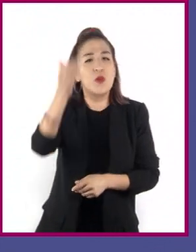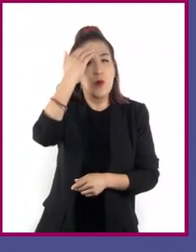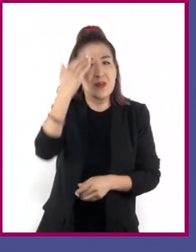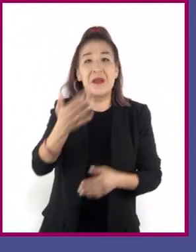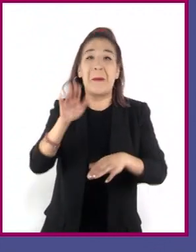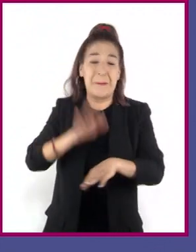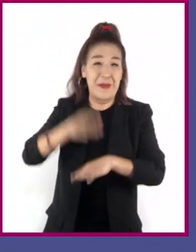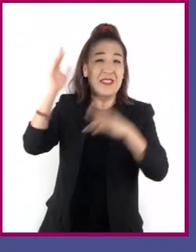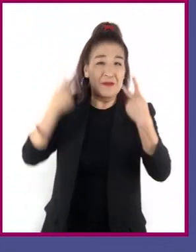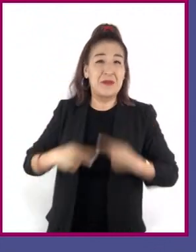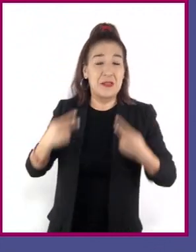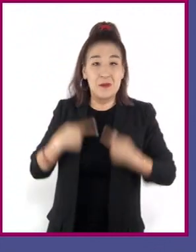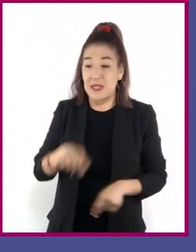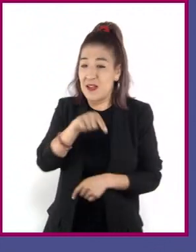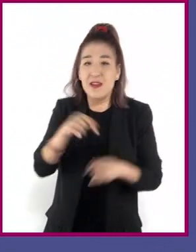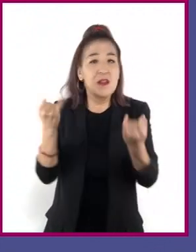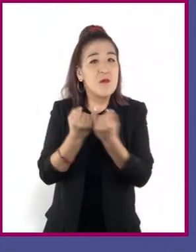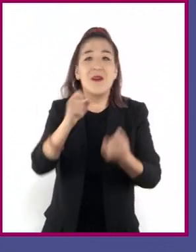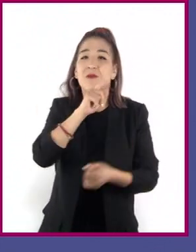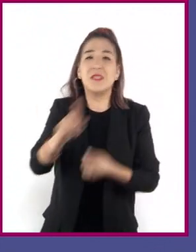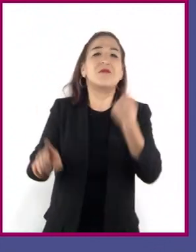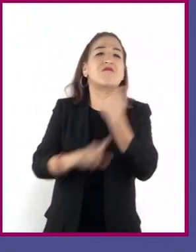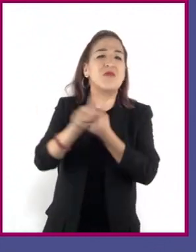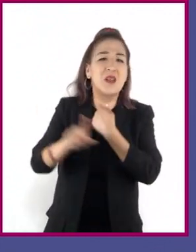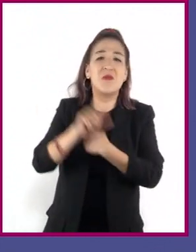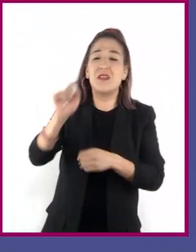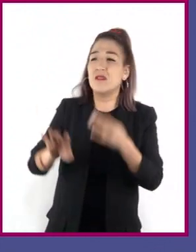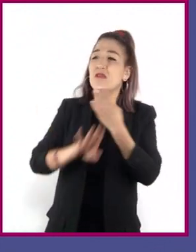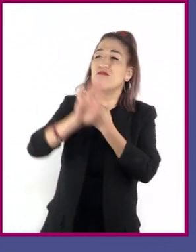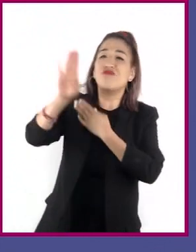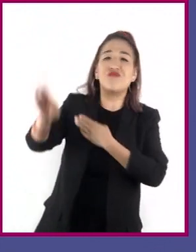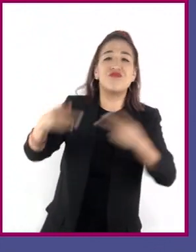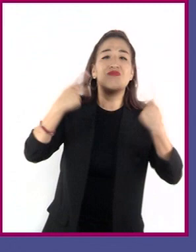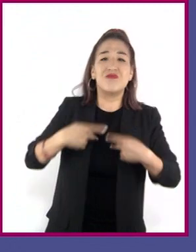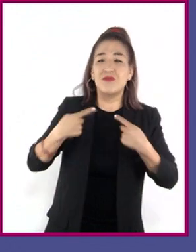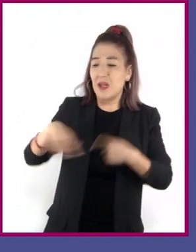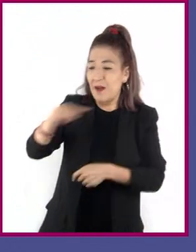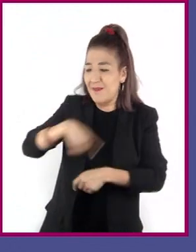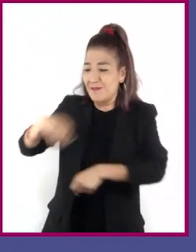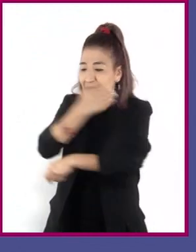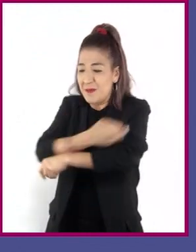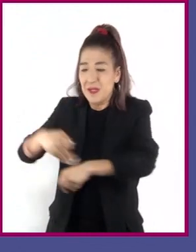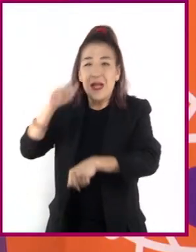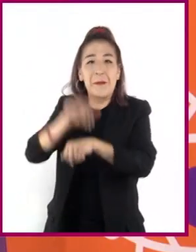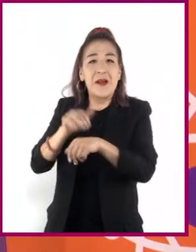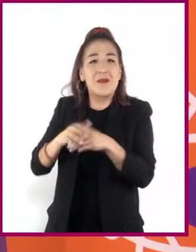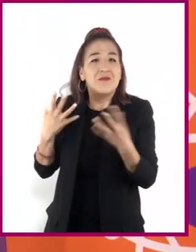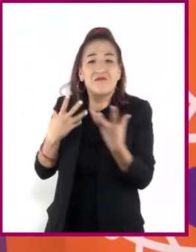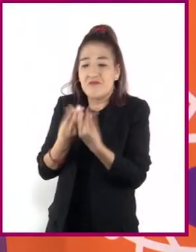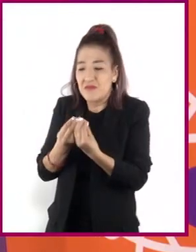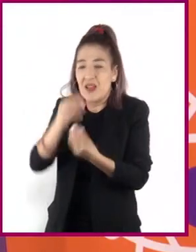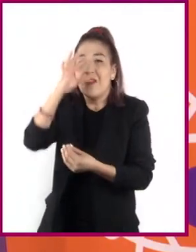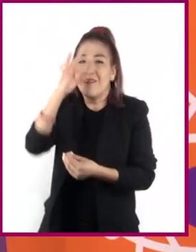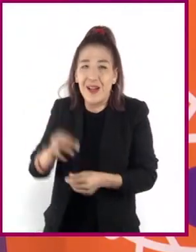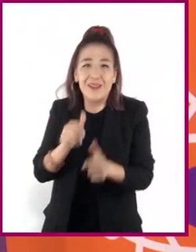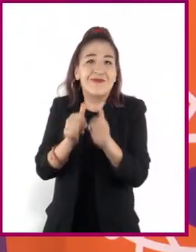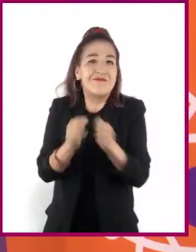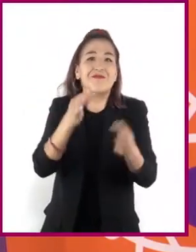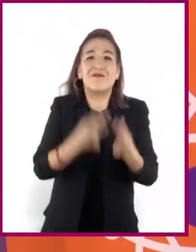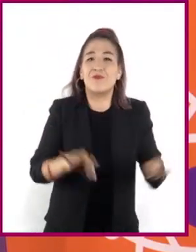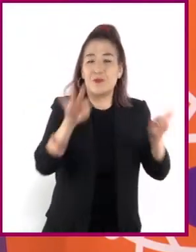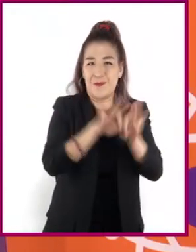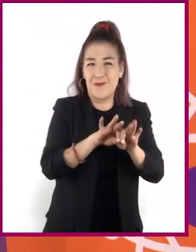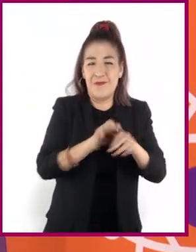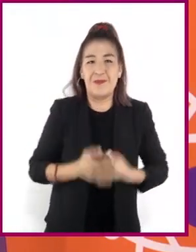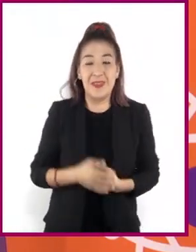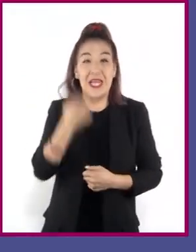gente ésta misma nos está alejando de las personas más cercanas como nuestra familia y amigos finalmente el cierre